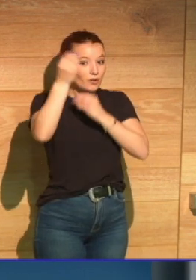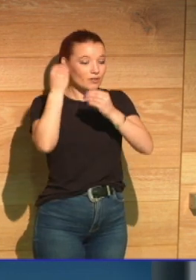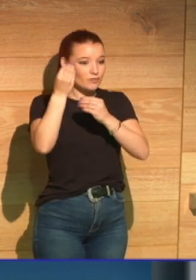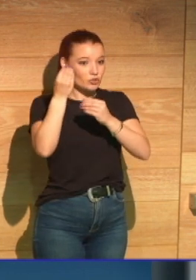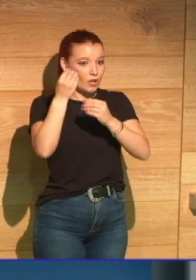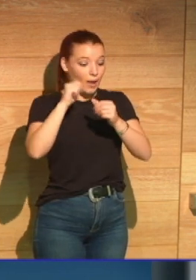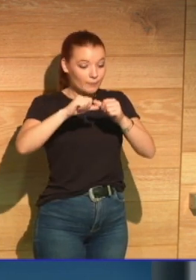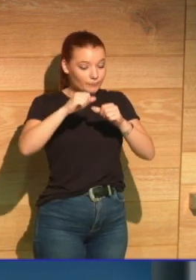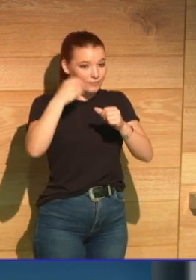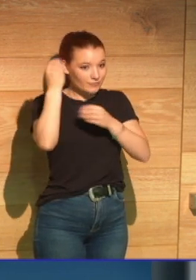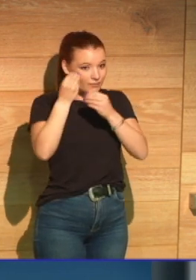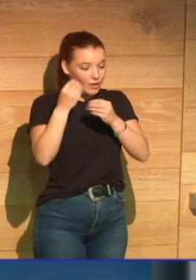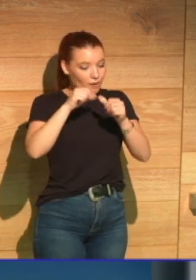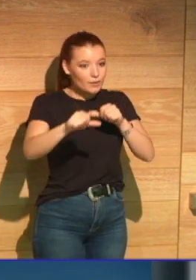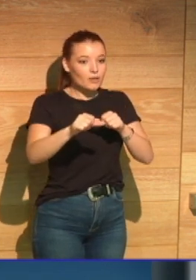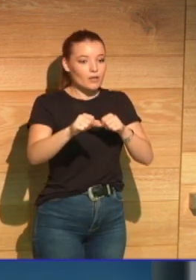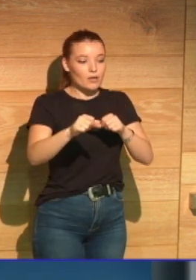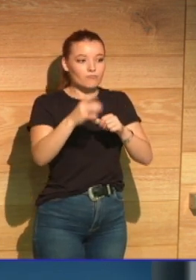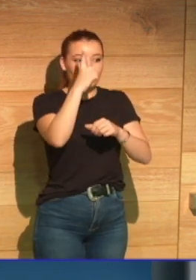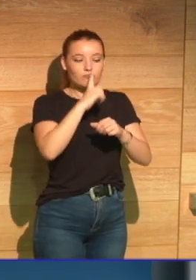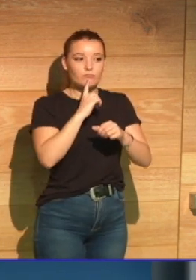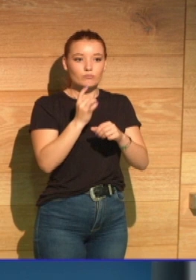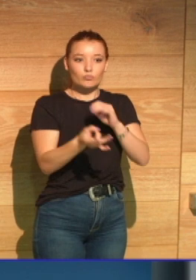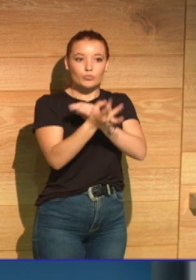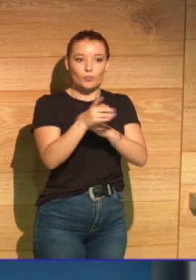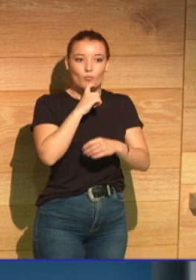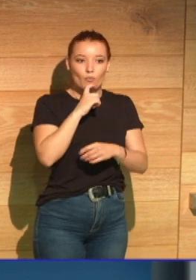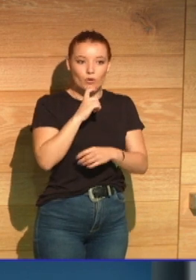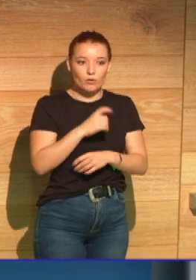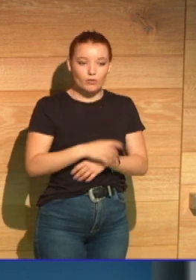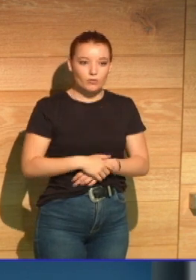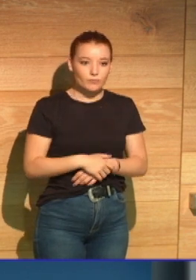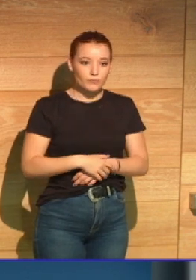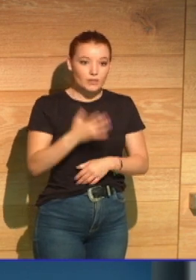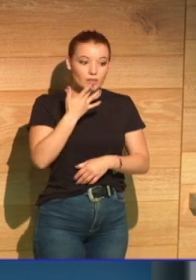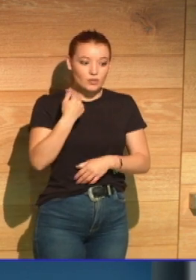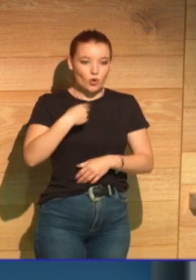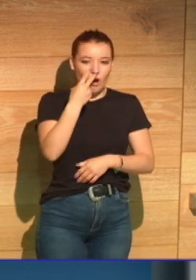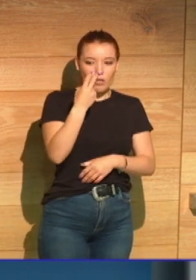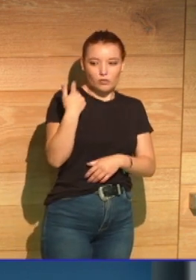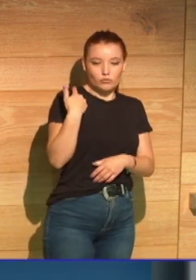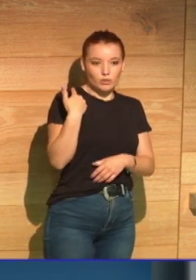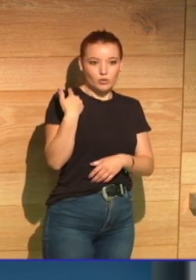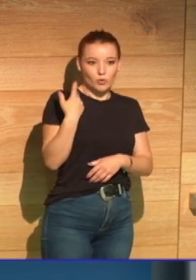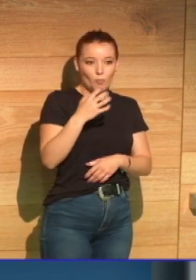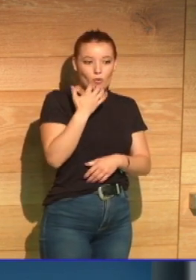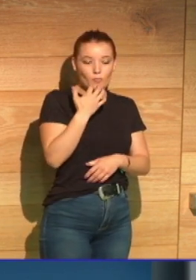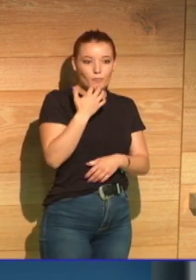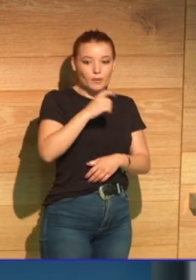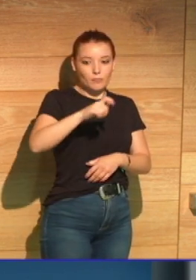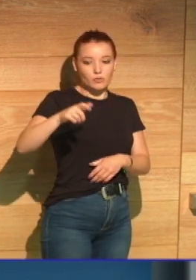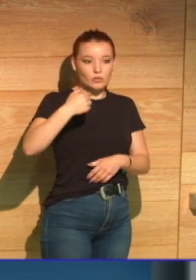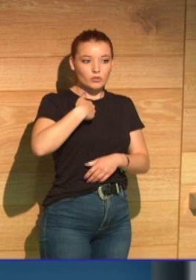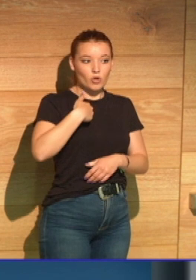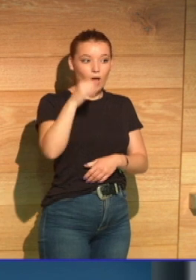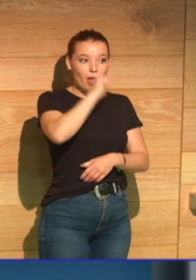las personas. Si estas imágenes yo las comparto hace 2 años y pudiera bajar al pasado y las compartiera con personas que vi y conocí en el